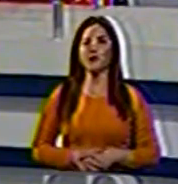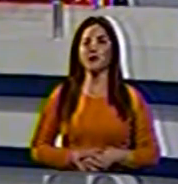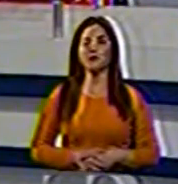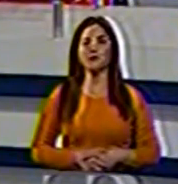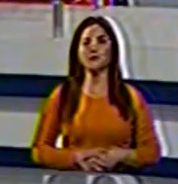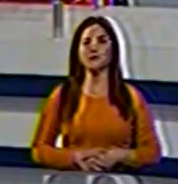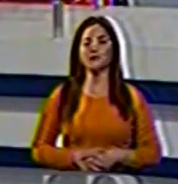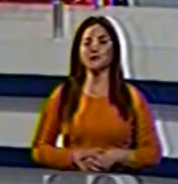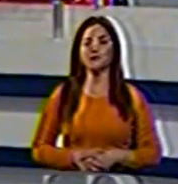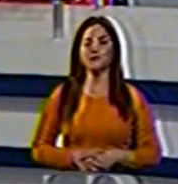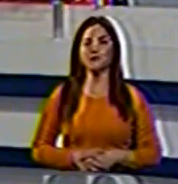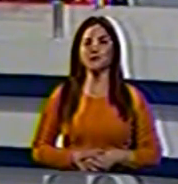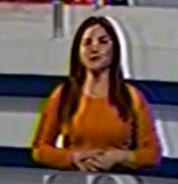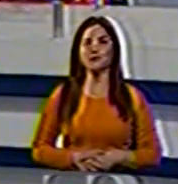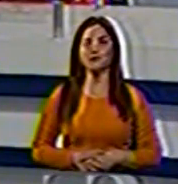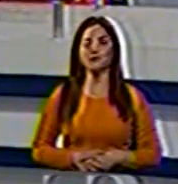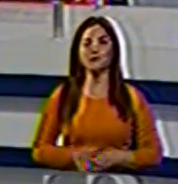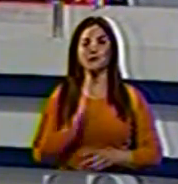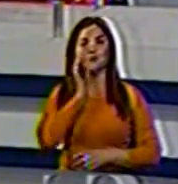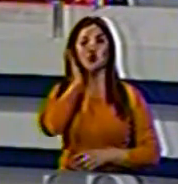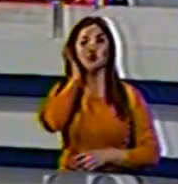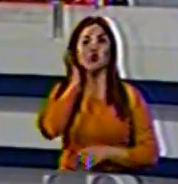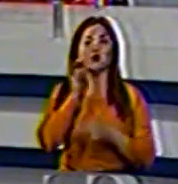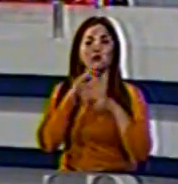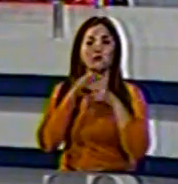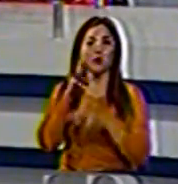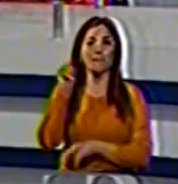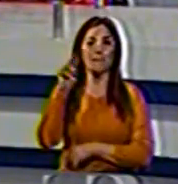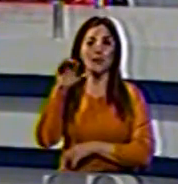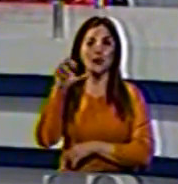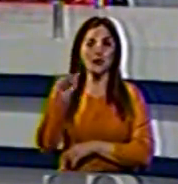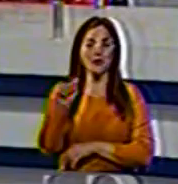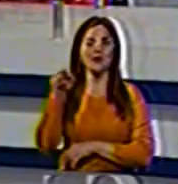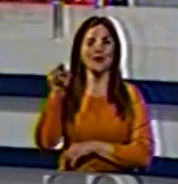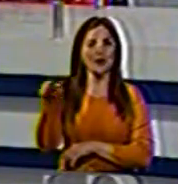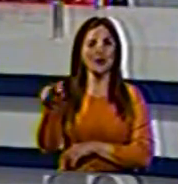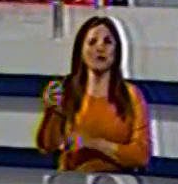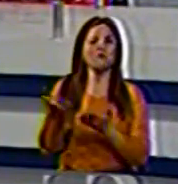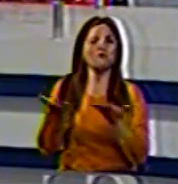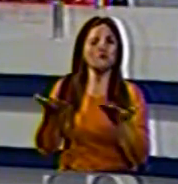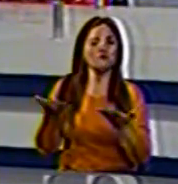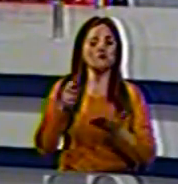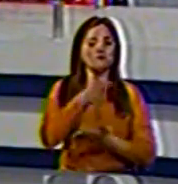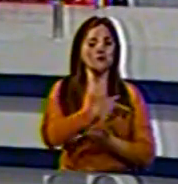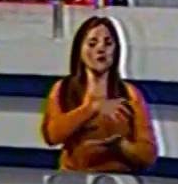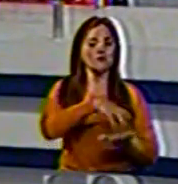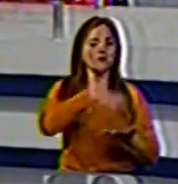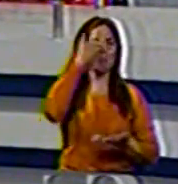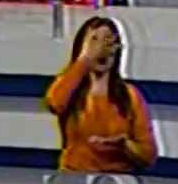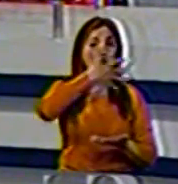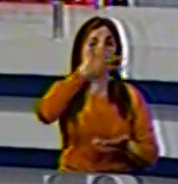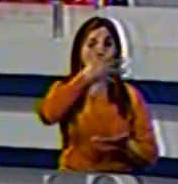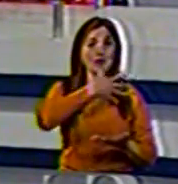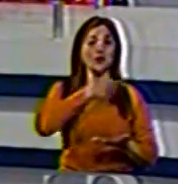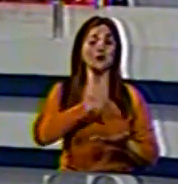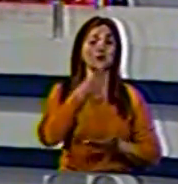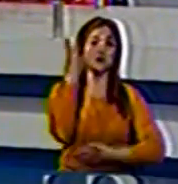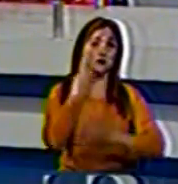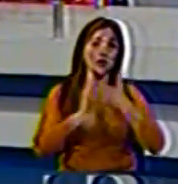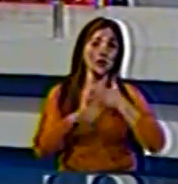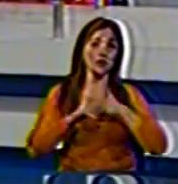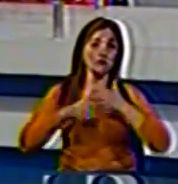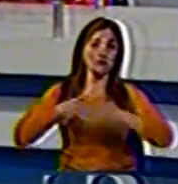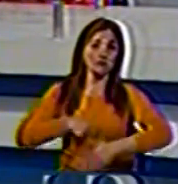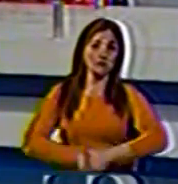maría virginia jorge una madre de familia que llegó desde quinindé a la capital solicita ayuda para su pequeña